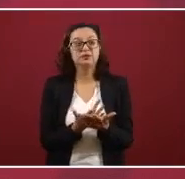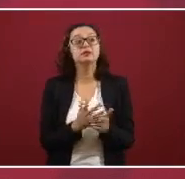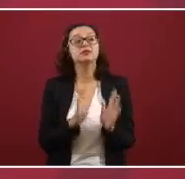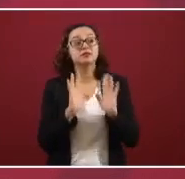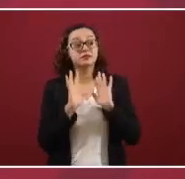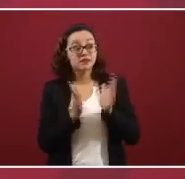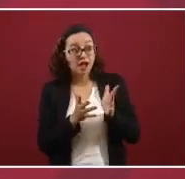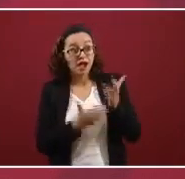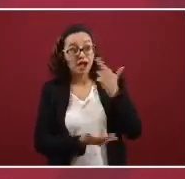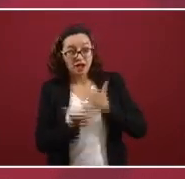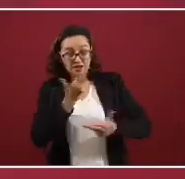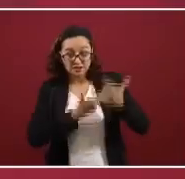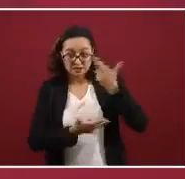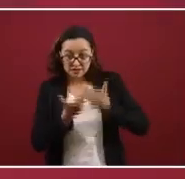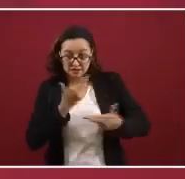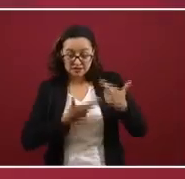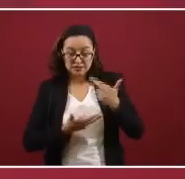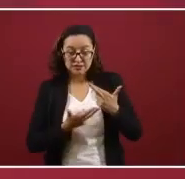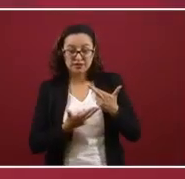regresando de sus vacaciones